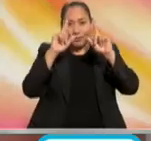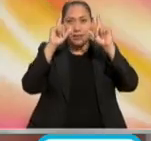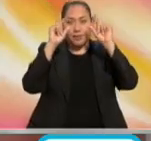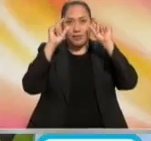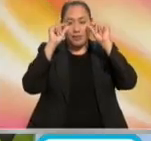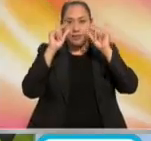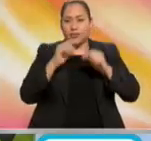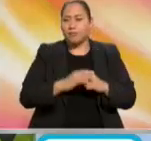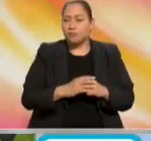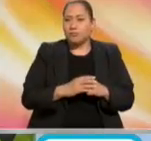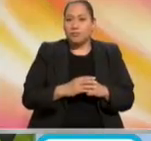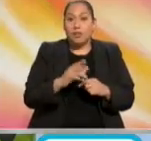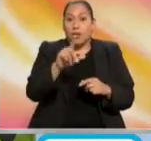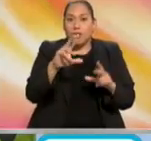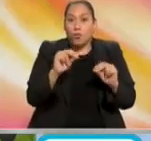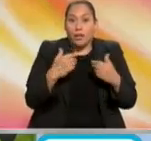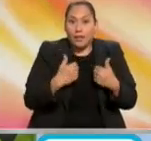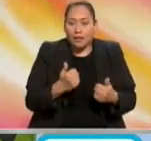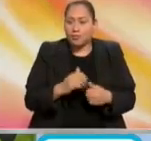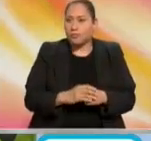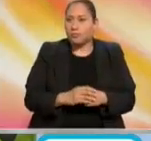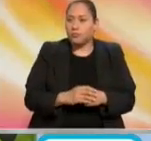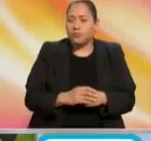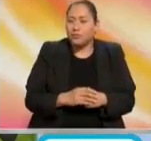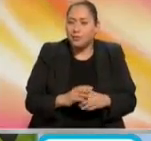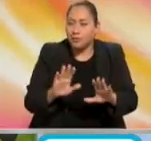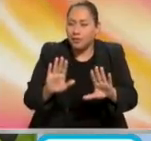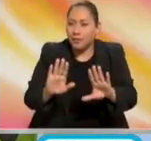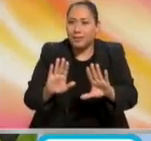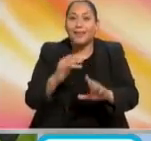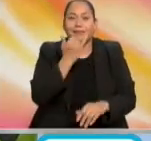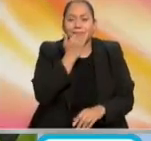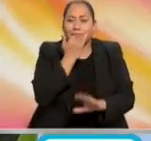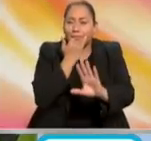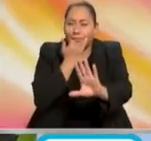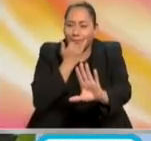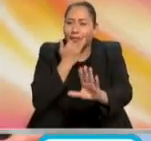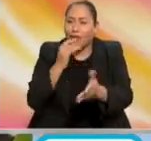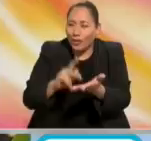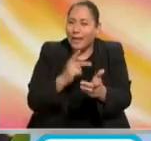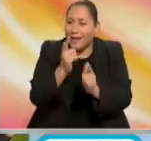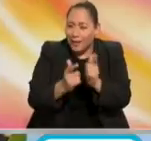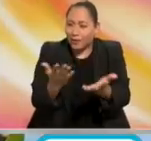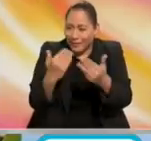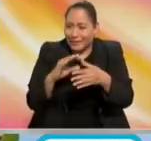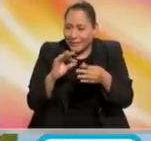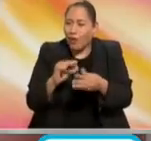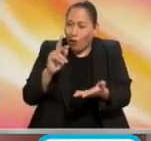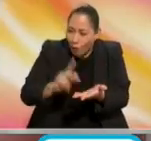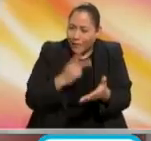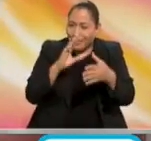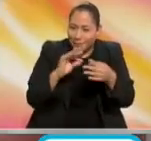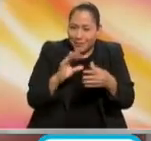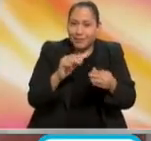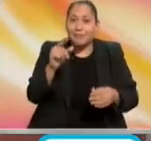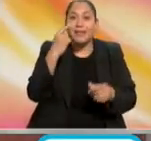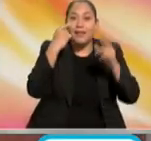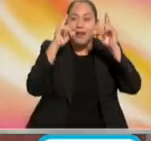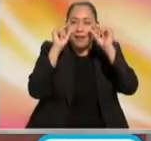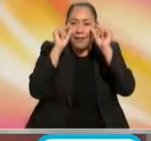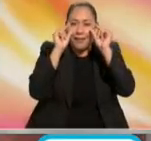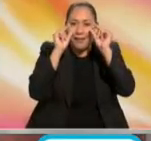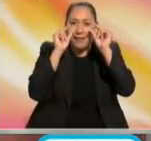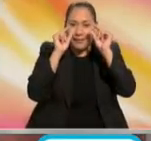veces cuando no entendimos algo que hacemos, parpadeamos como para decir, a ver, otra vez porque no lo entendí. o Déjame no ver me más acuerdo. claro aclárame porque la no te estoy entendiendo, ¿no? Exactamente,